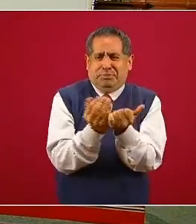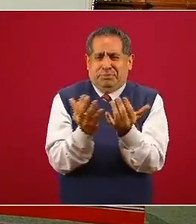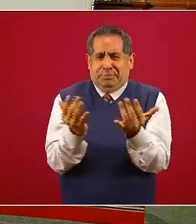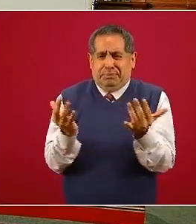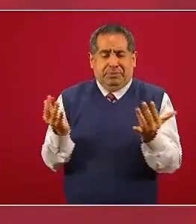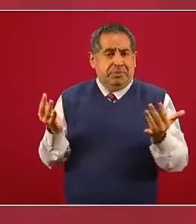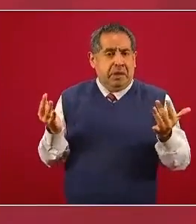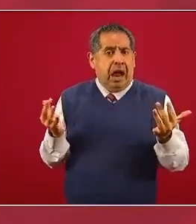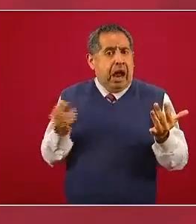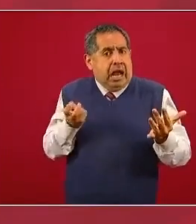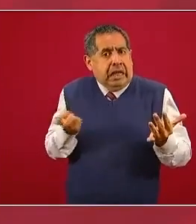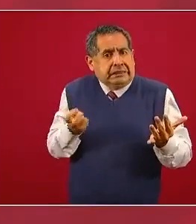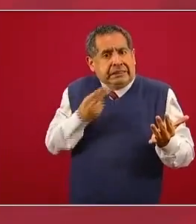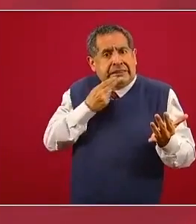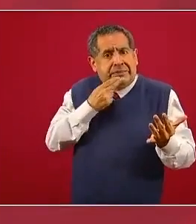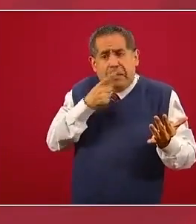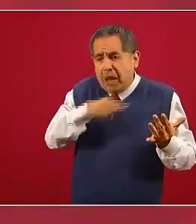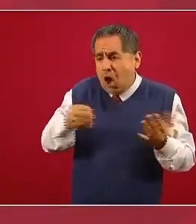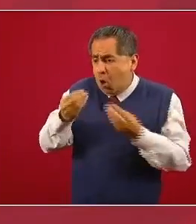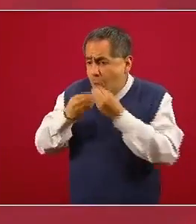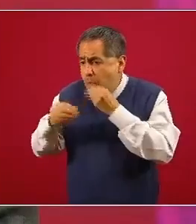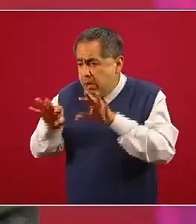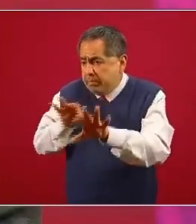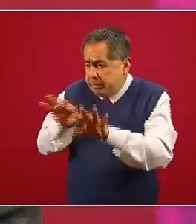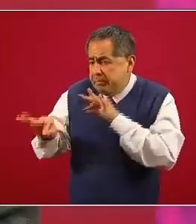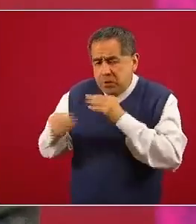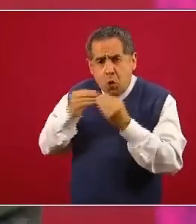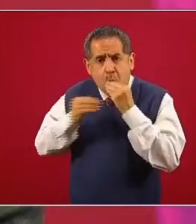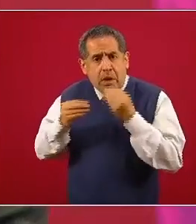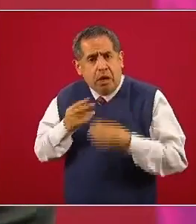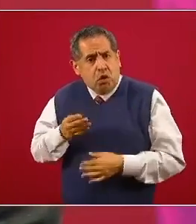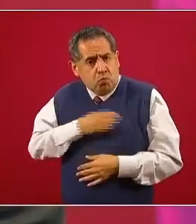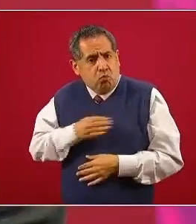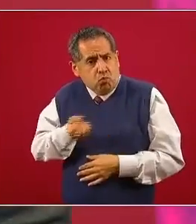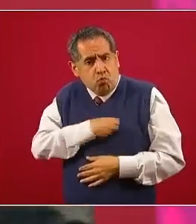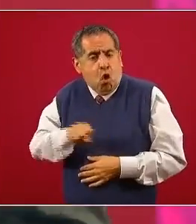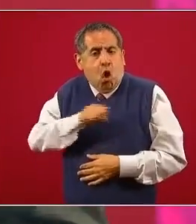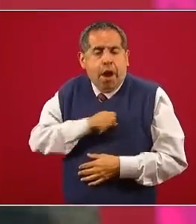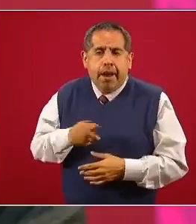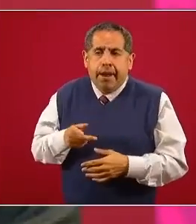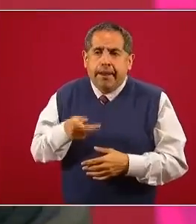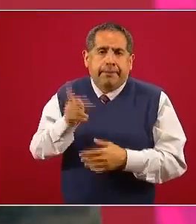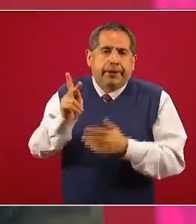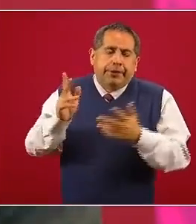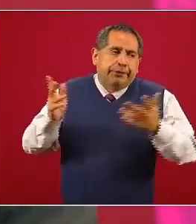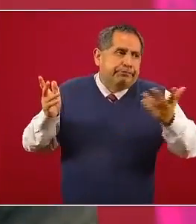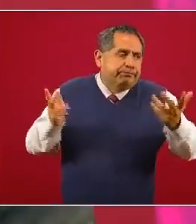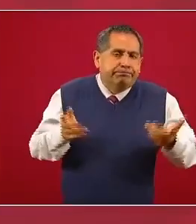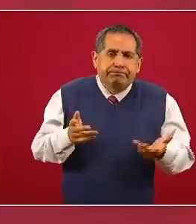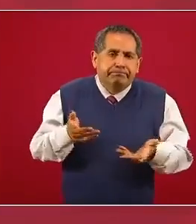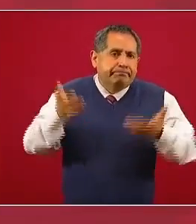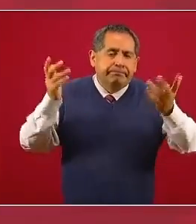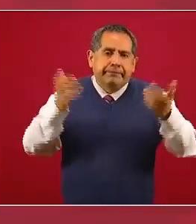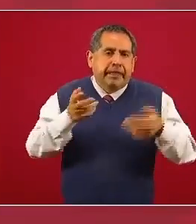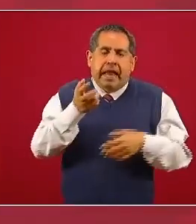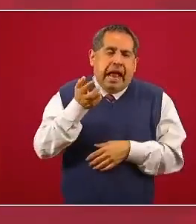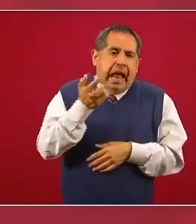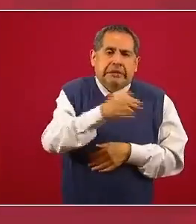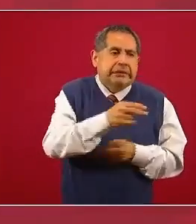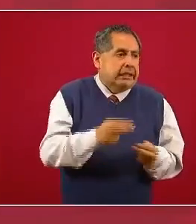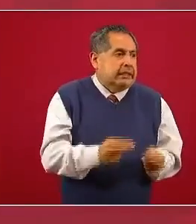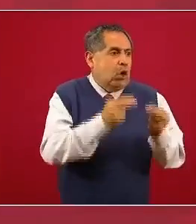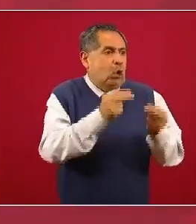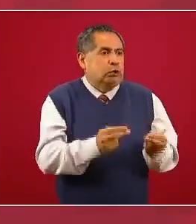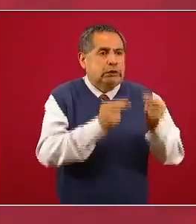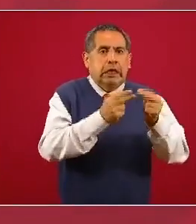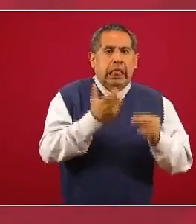podrían incorporar a la dieta de las personas en México, pero por razones de la estructura del mercado, de